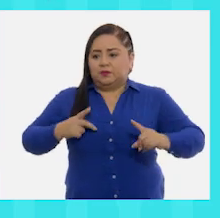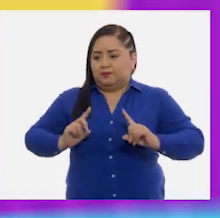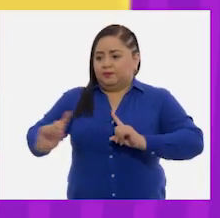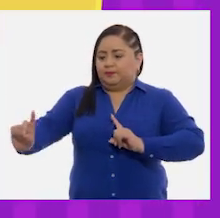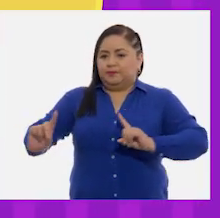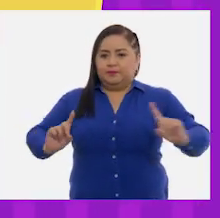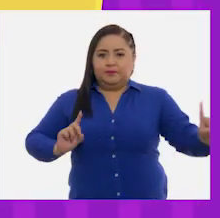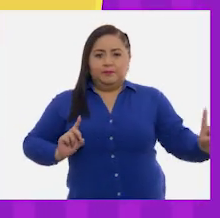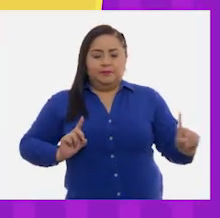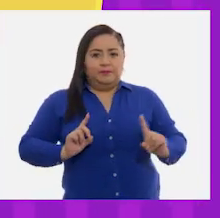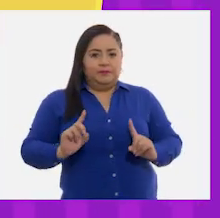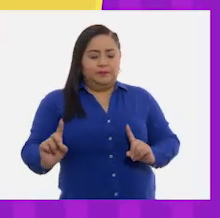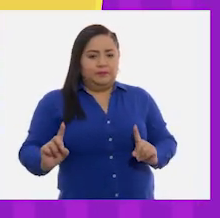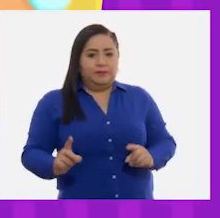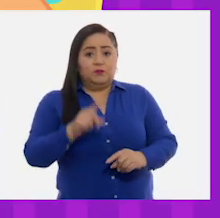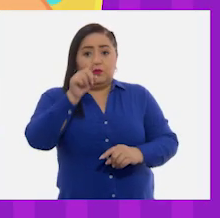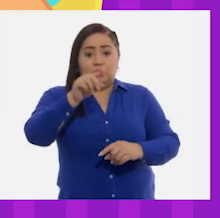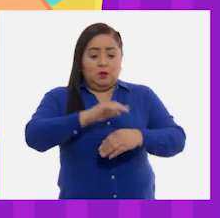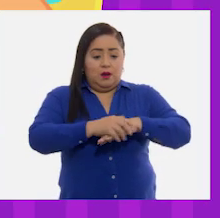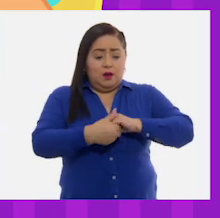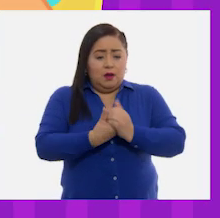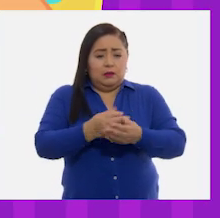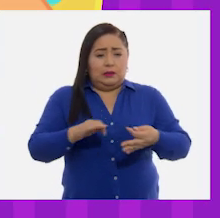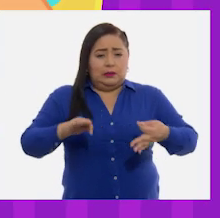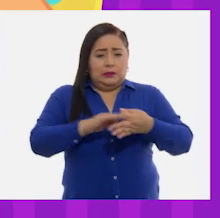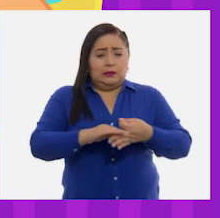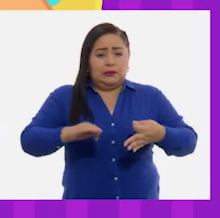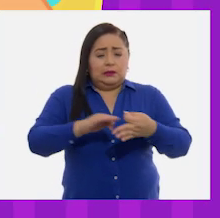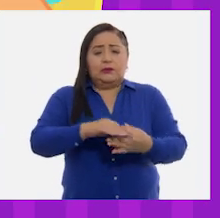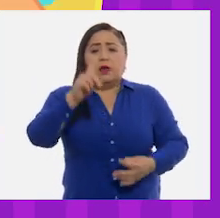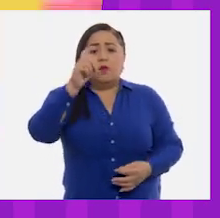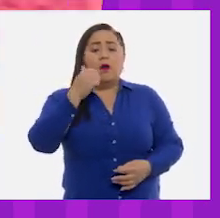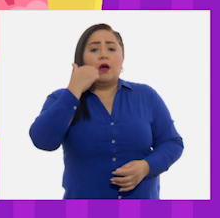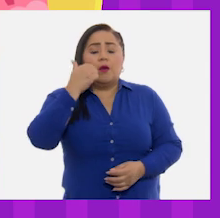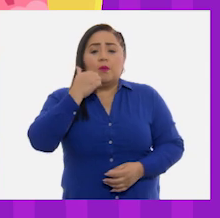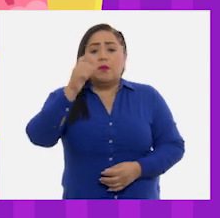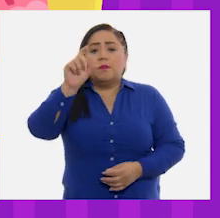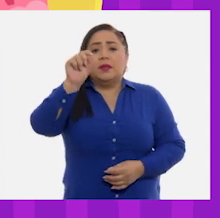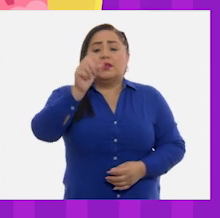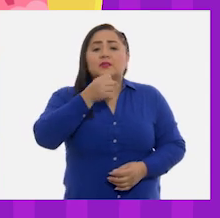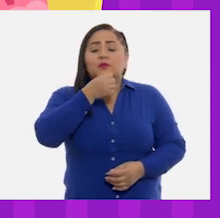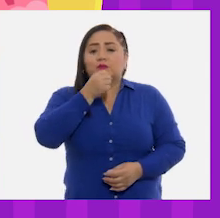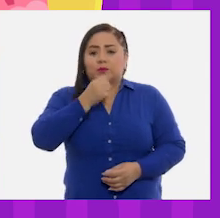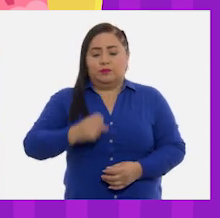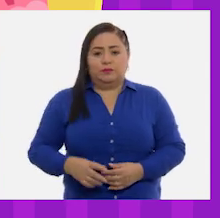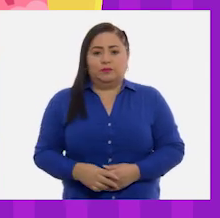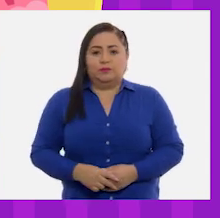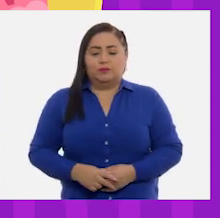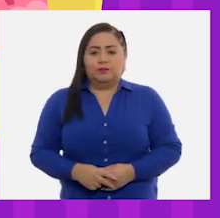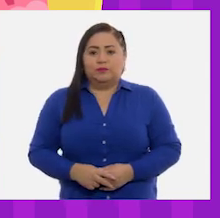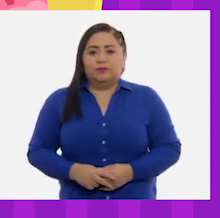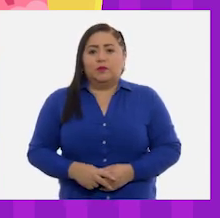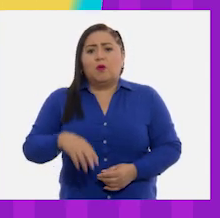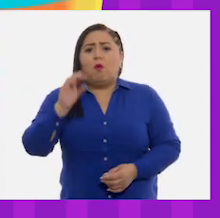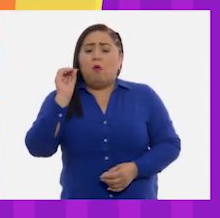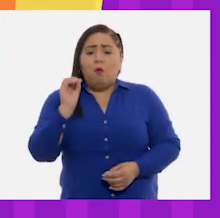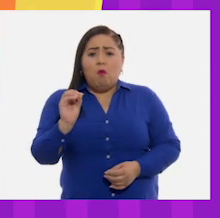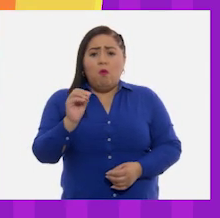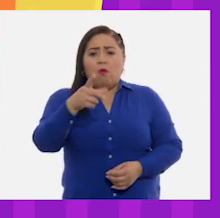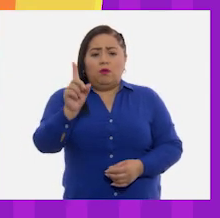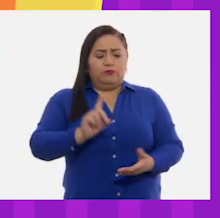distancia. Lávate las manos muy seguido con agua y jabón por lo menos durante 20 segundos. O